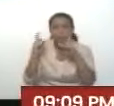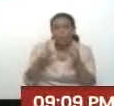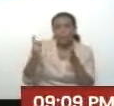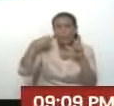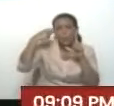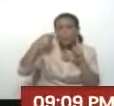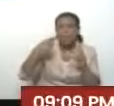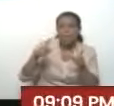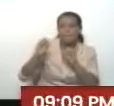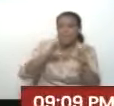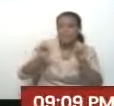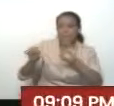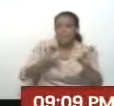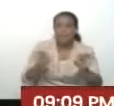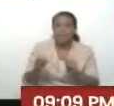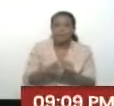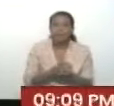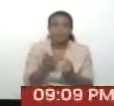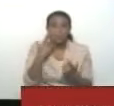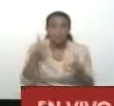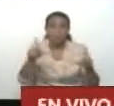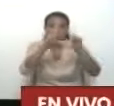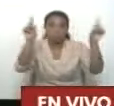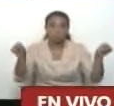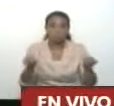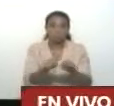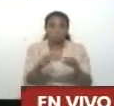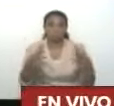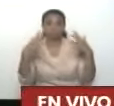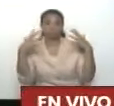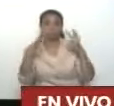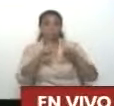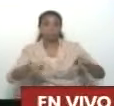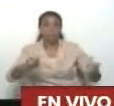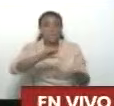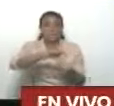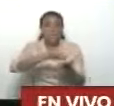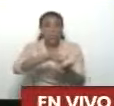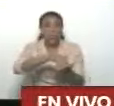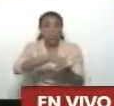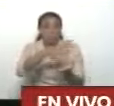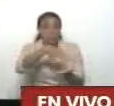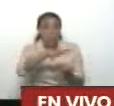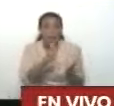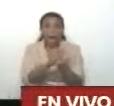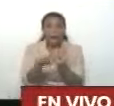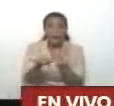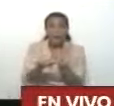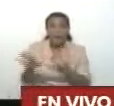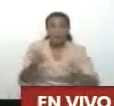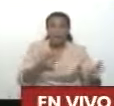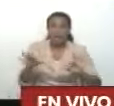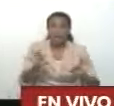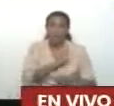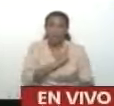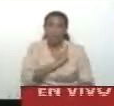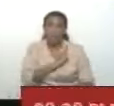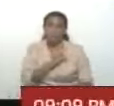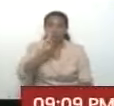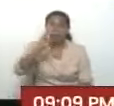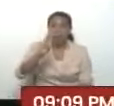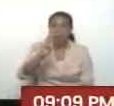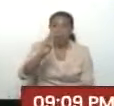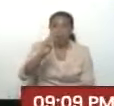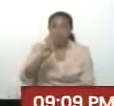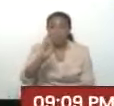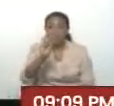Entonces publicaba las pantallas gigantes, Times Square, ahí al lado de Broadway. Está Broadway. Me la pasaba ahí, en esa